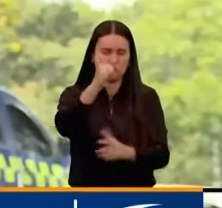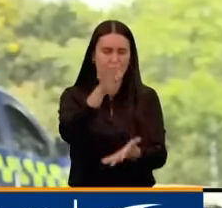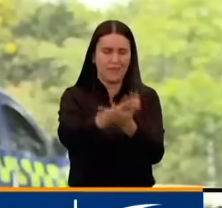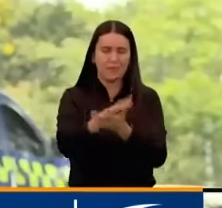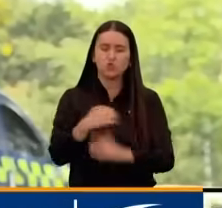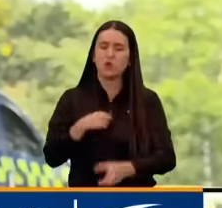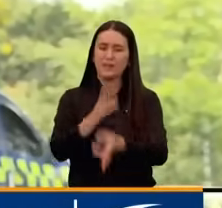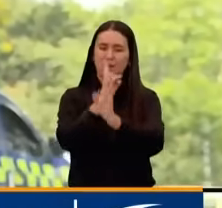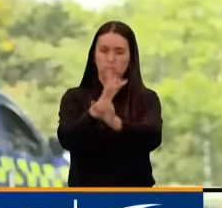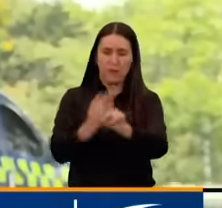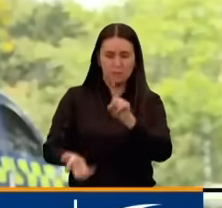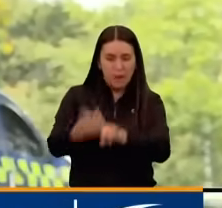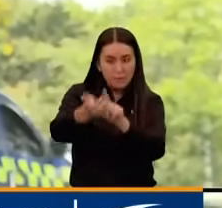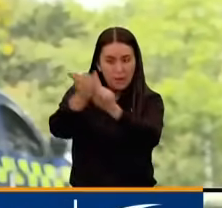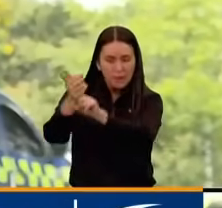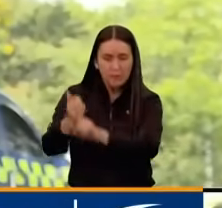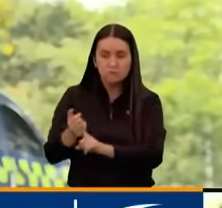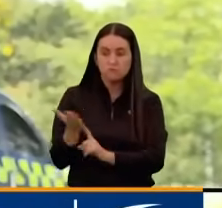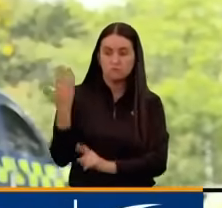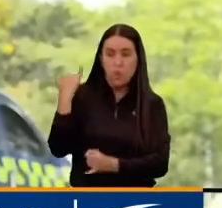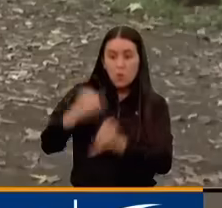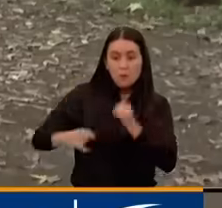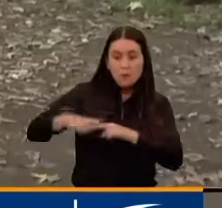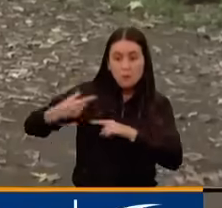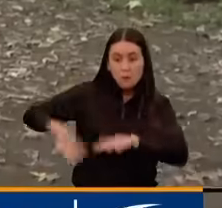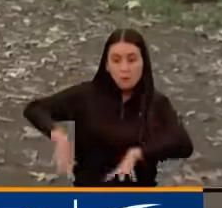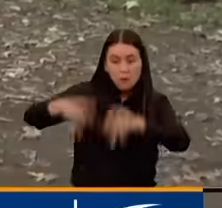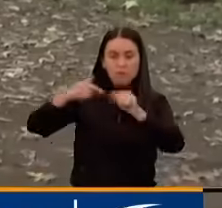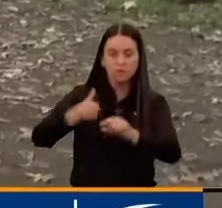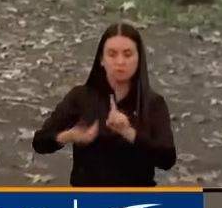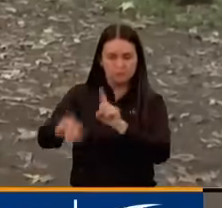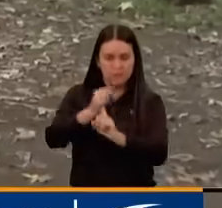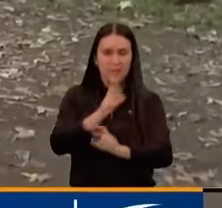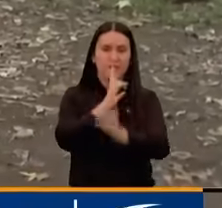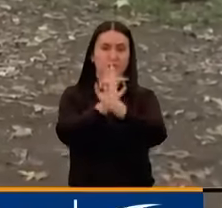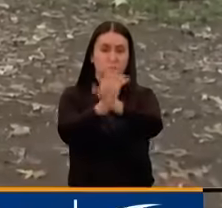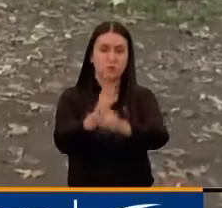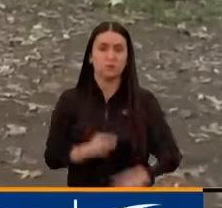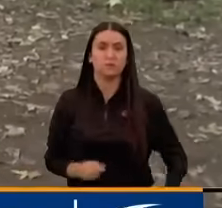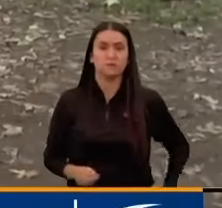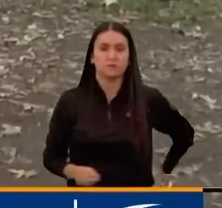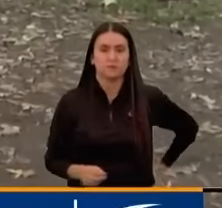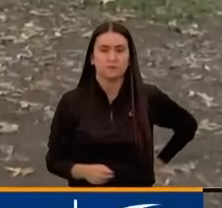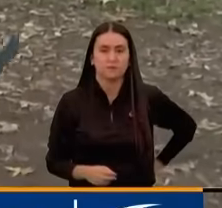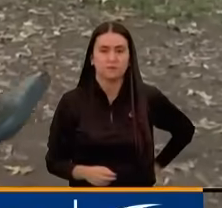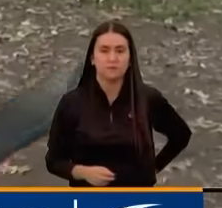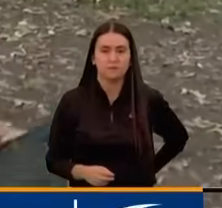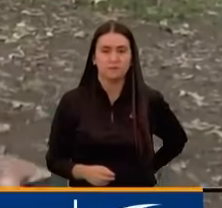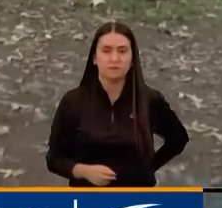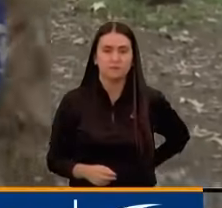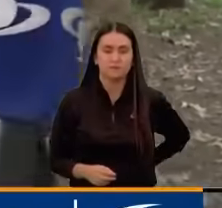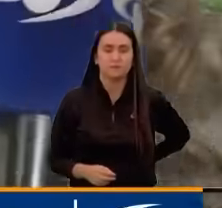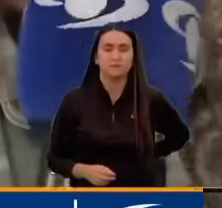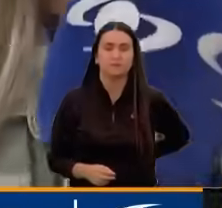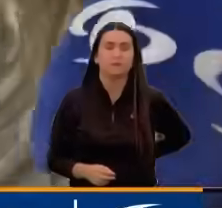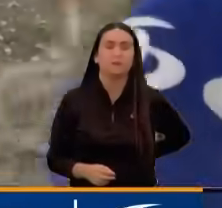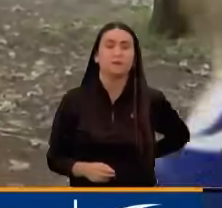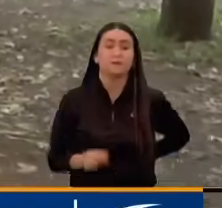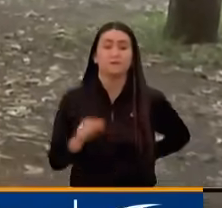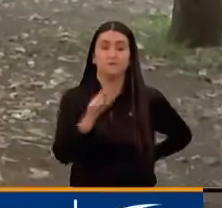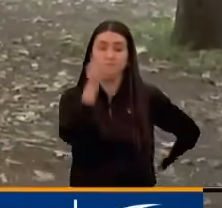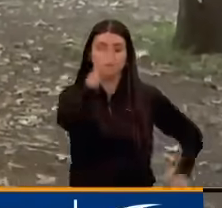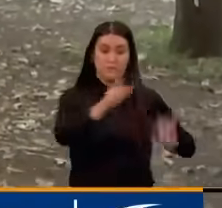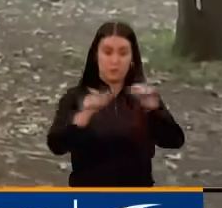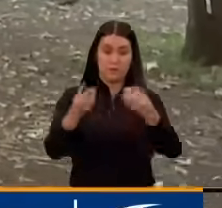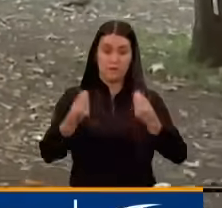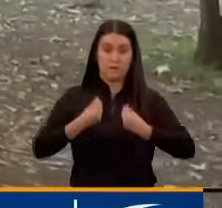cuanto a estos hechos que se han presentado últimamente en la ciudad de Bogotá. Vamos a mostrar. Los ciudadanos aseguran sentirse atemorizados